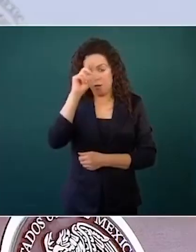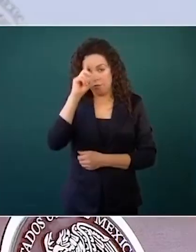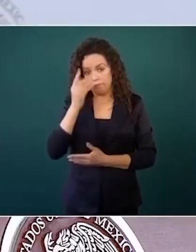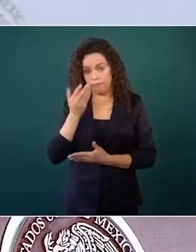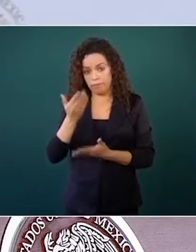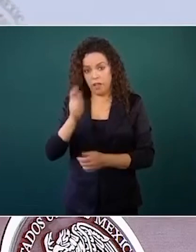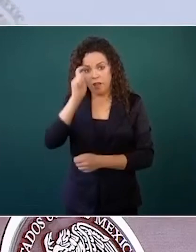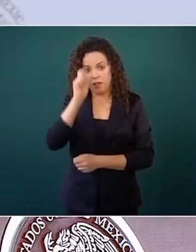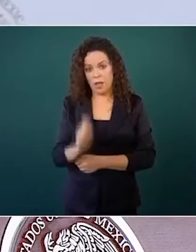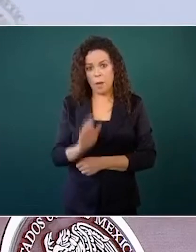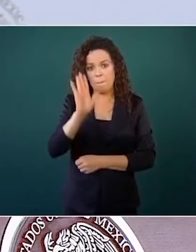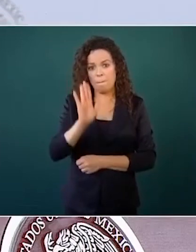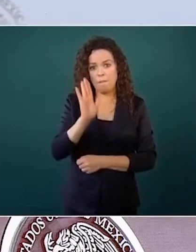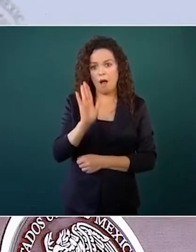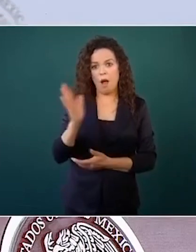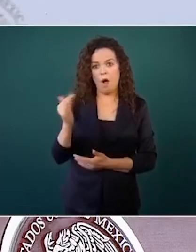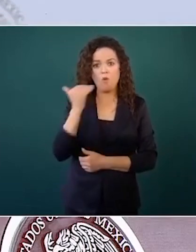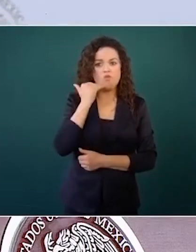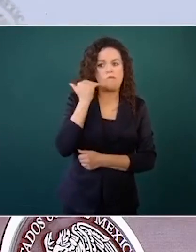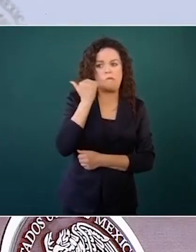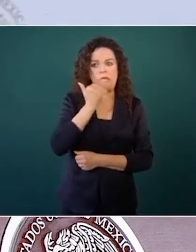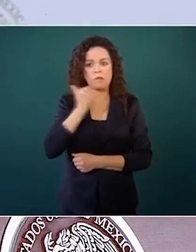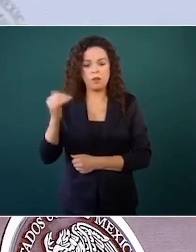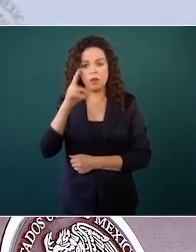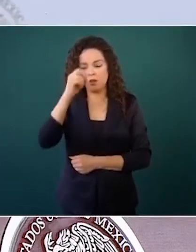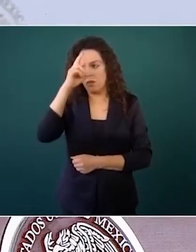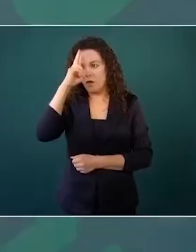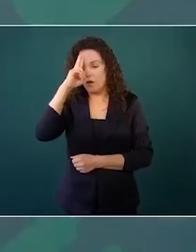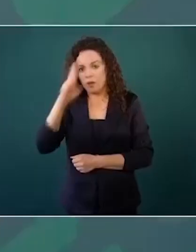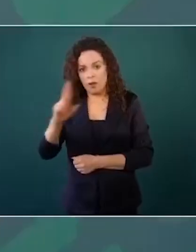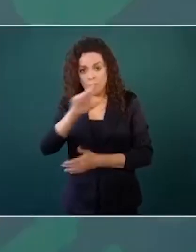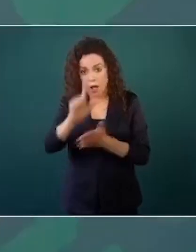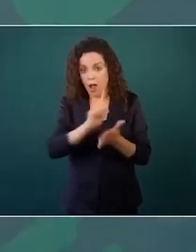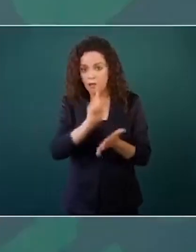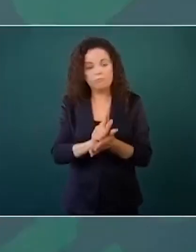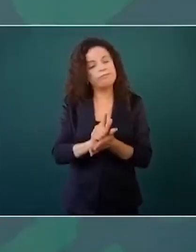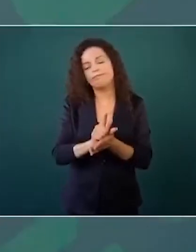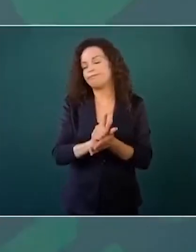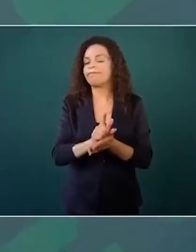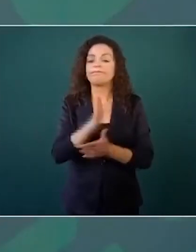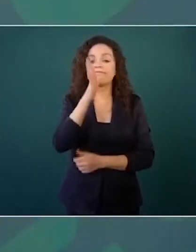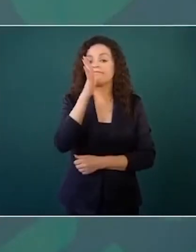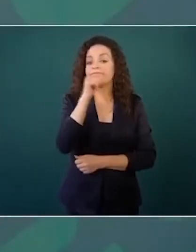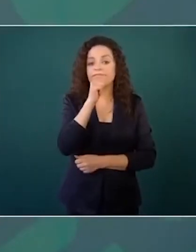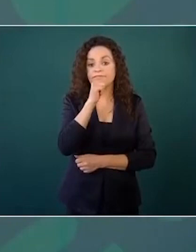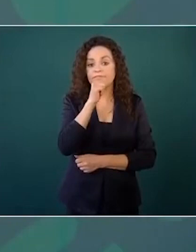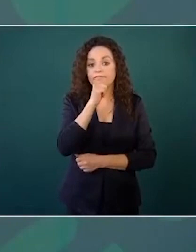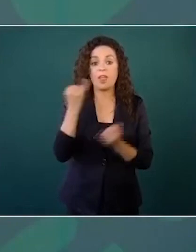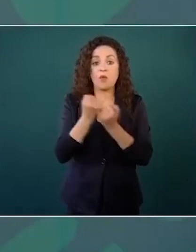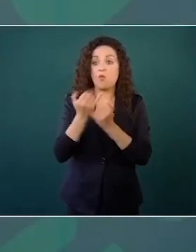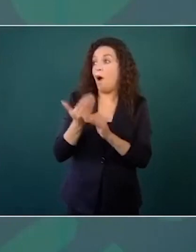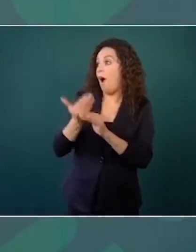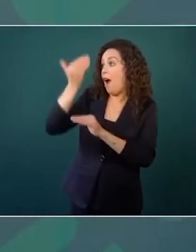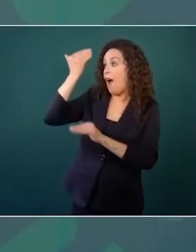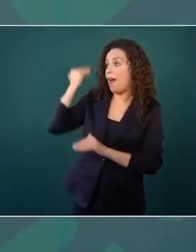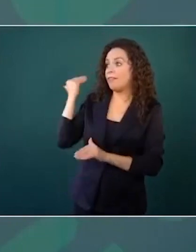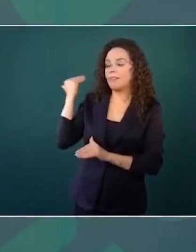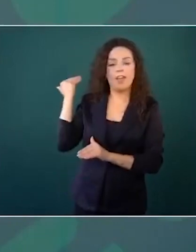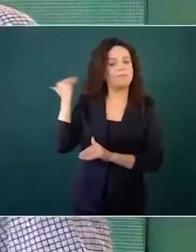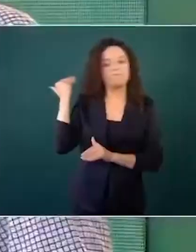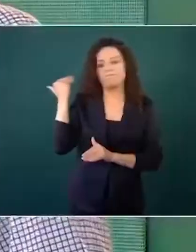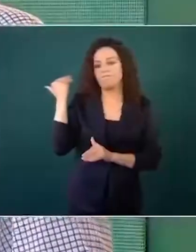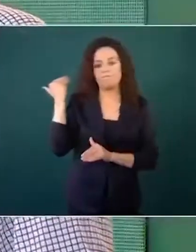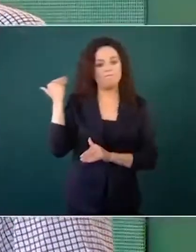de organizaciones civiles de recibir fondos económicos para oponerse al Tren Maya. El presidente